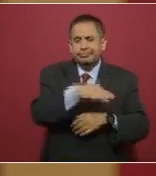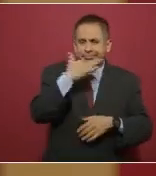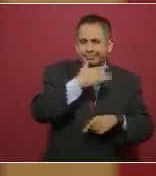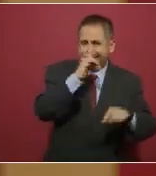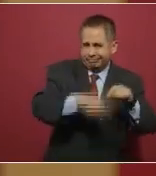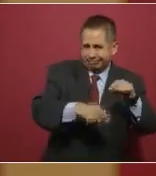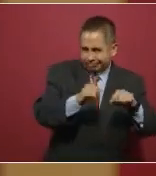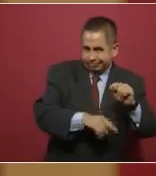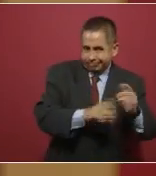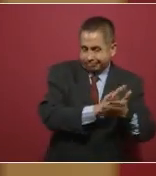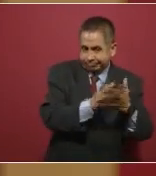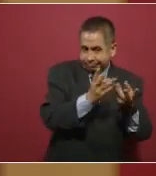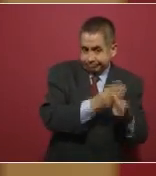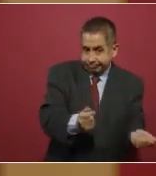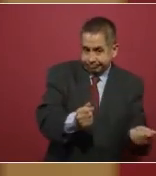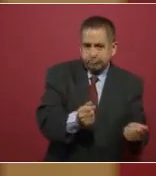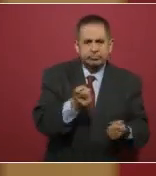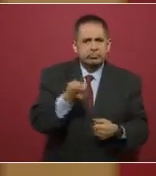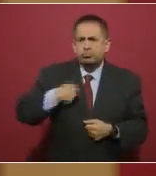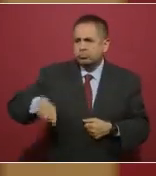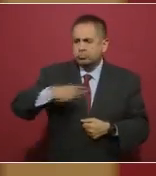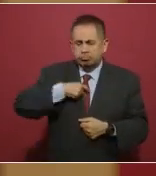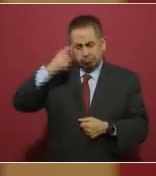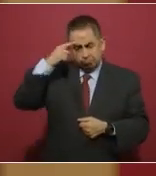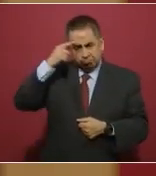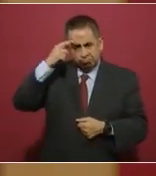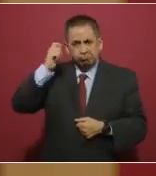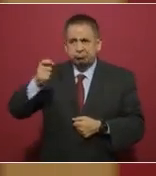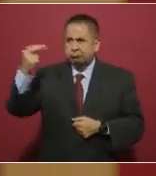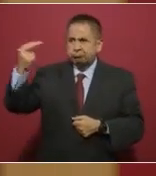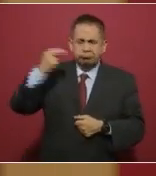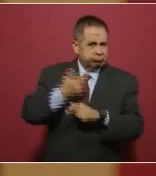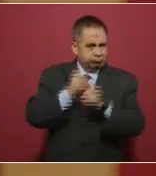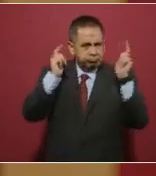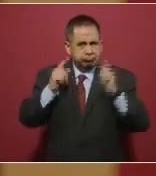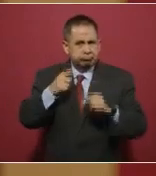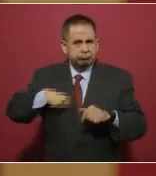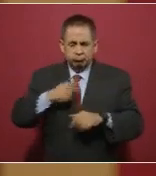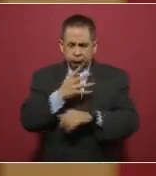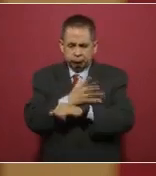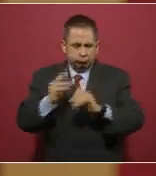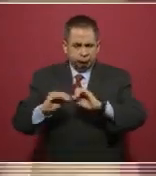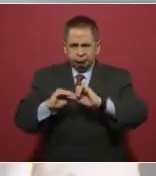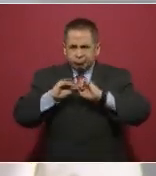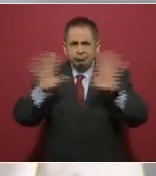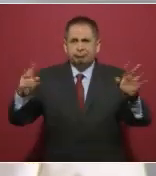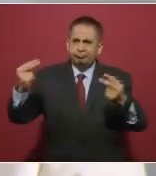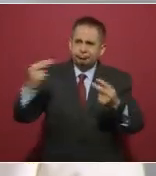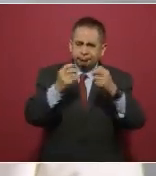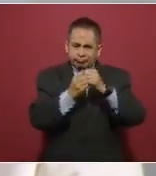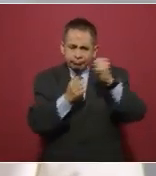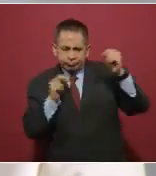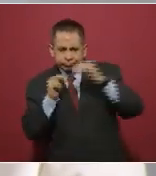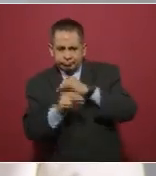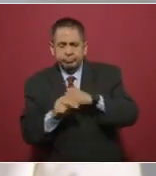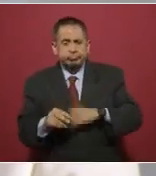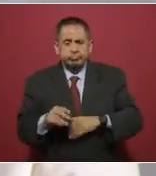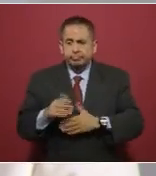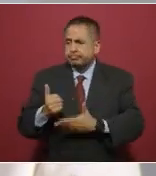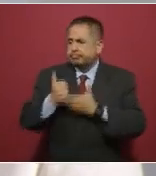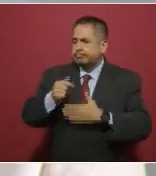corrupción, que actuemos con absoluta transparencia, que nos